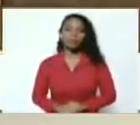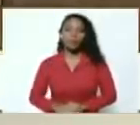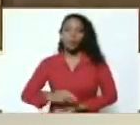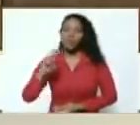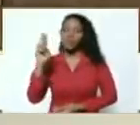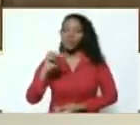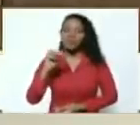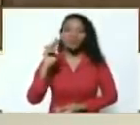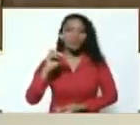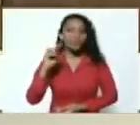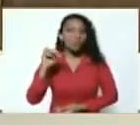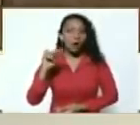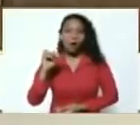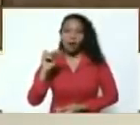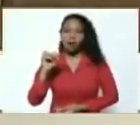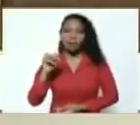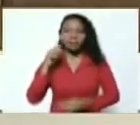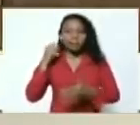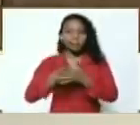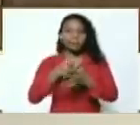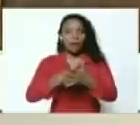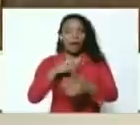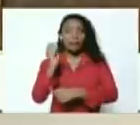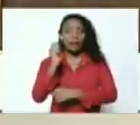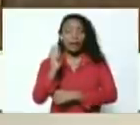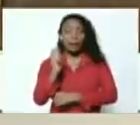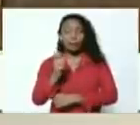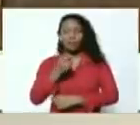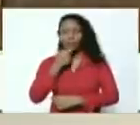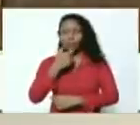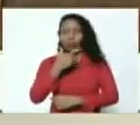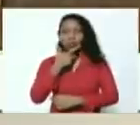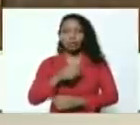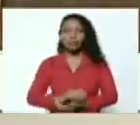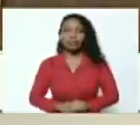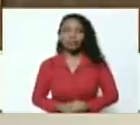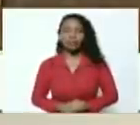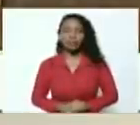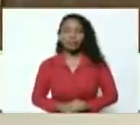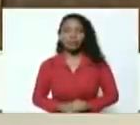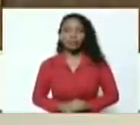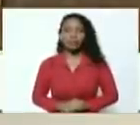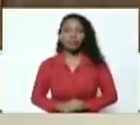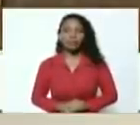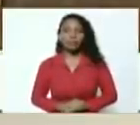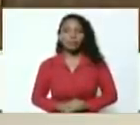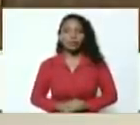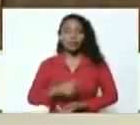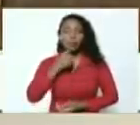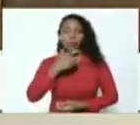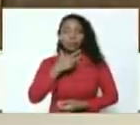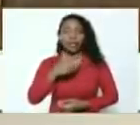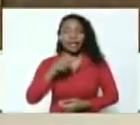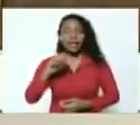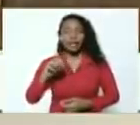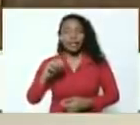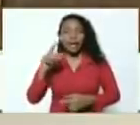Nunca perseverar, mira, es la tarea más hermosa. La tarea más hermosa que puede tener un ser